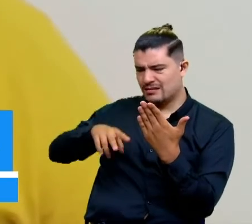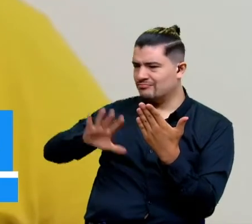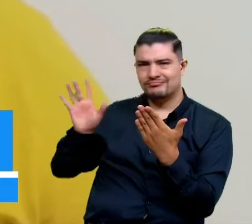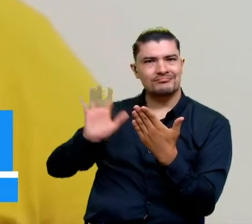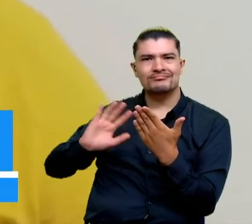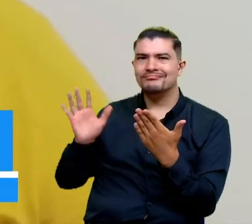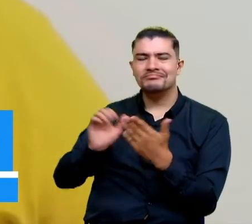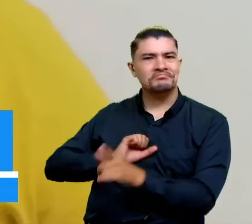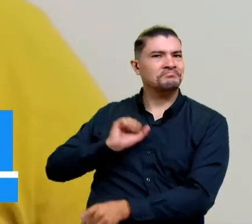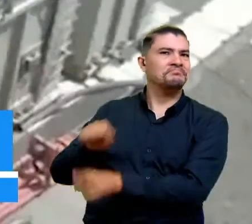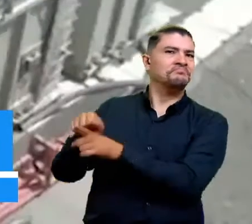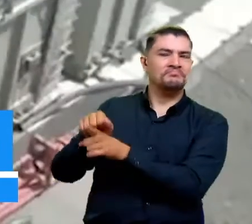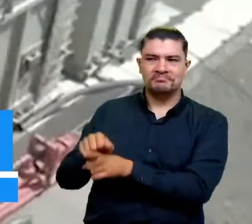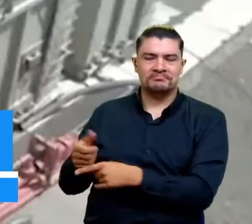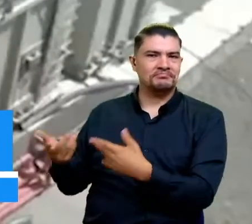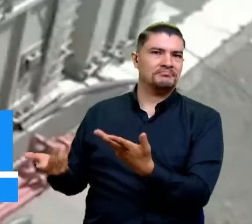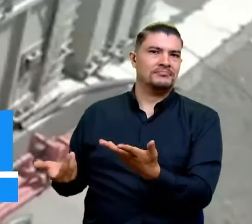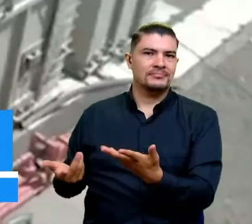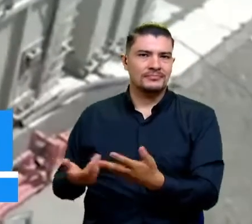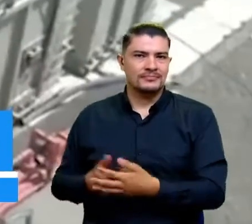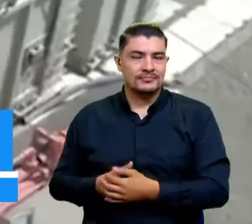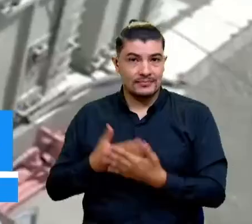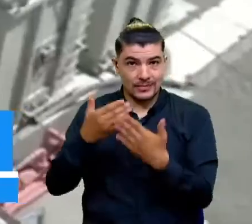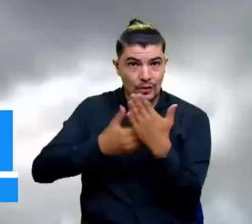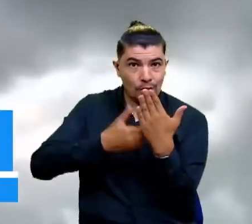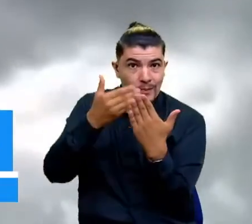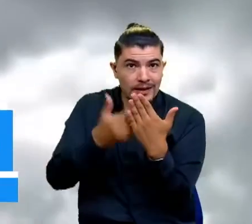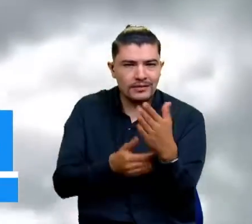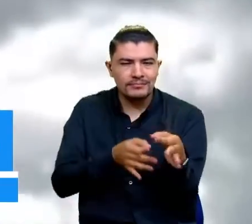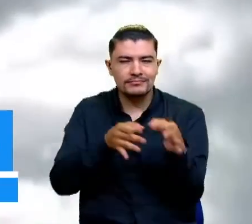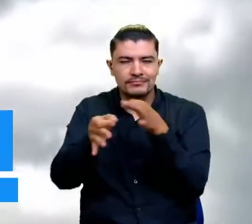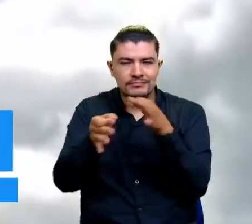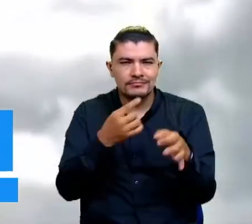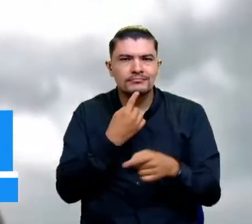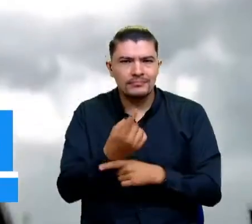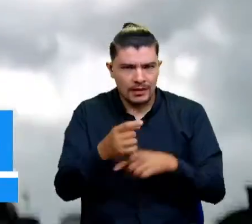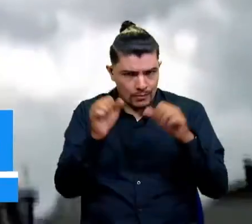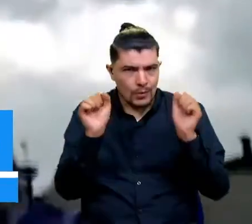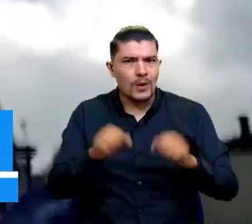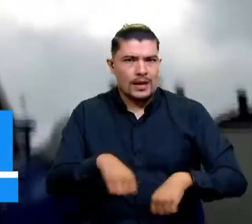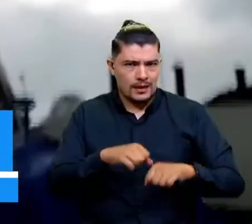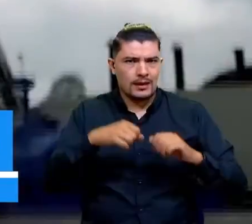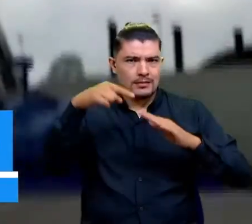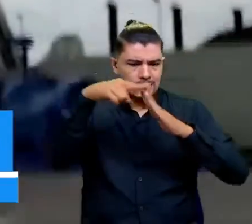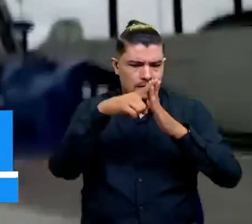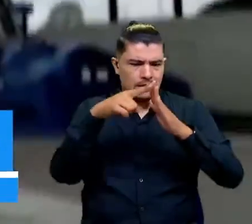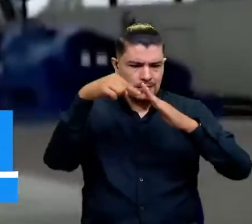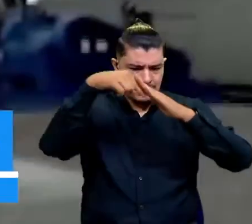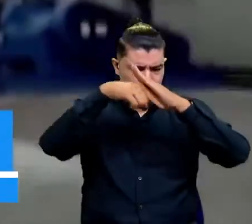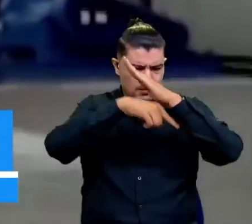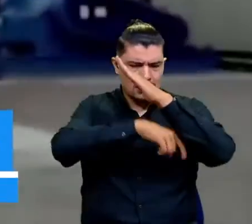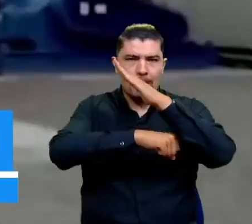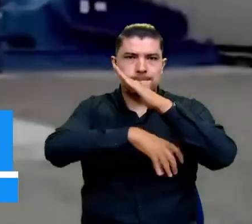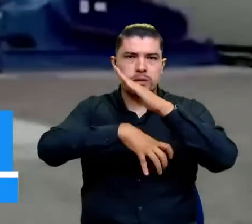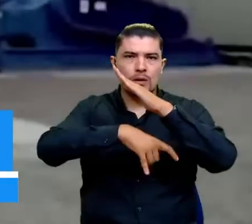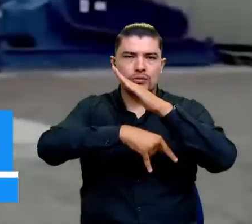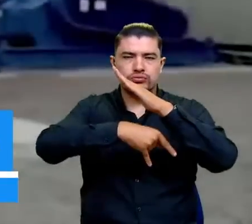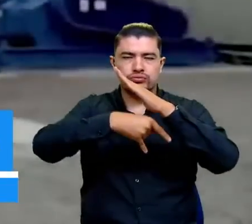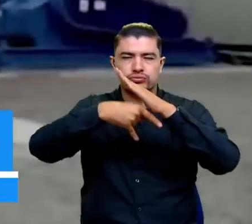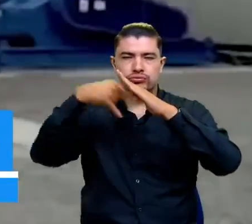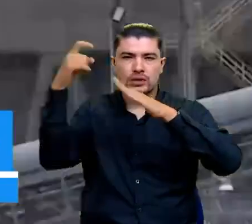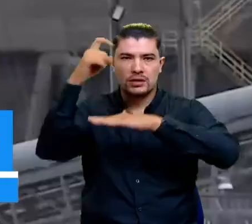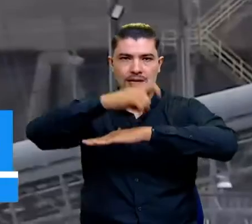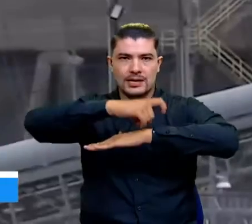la naturaleza del Magdalena Medio. El documento explica que es viable ambientalmente la construcción de una locación o